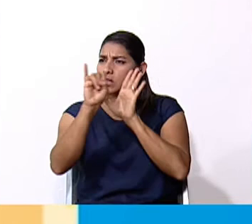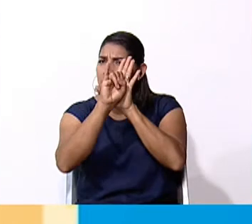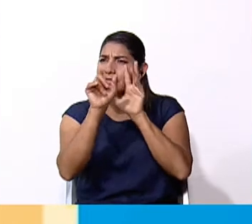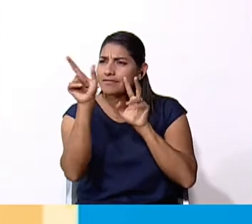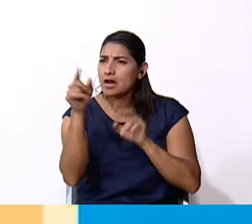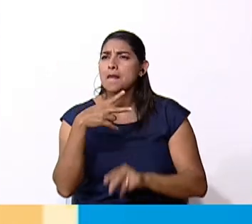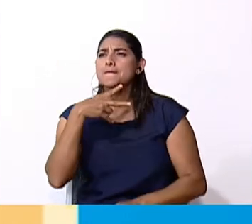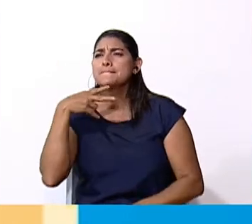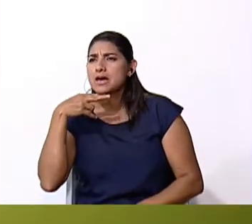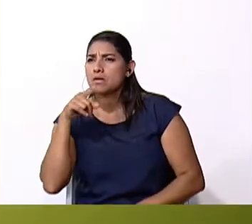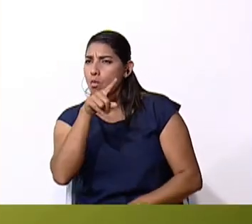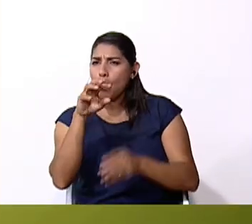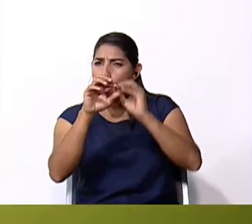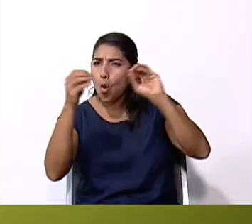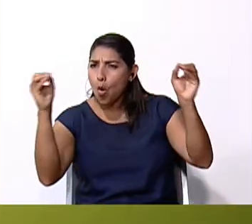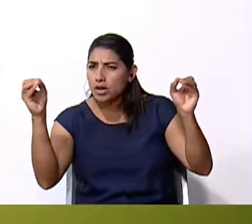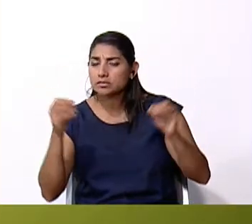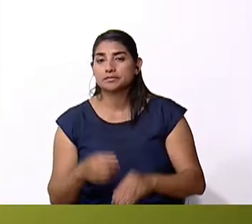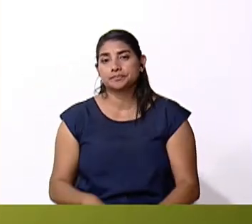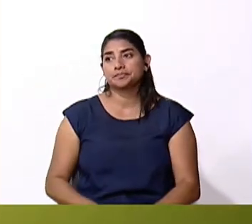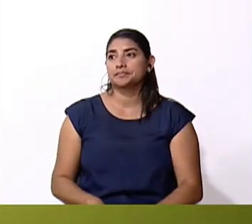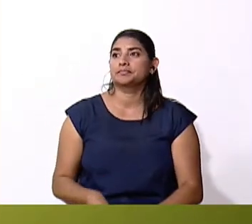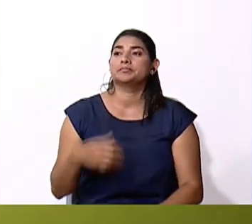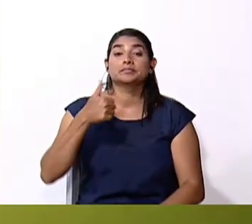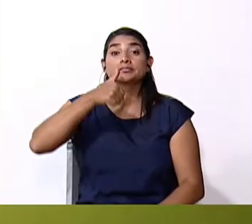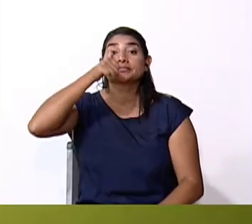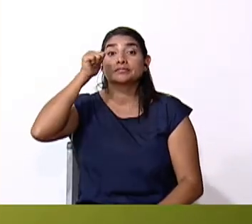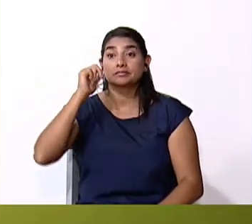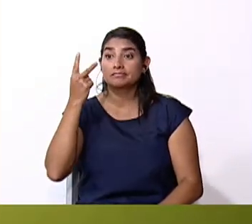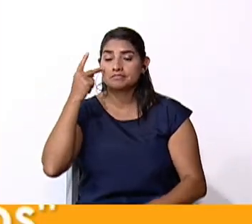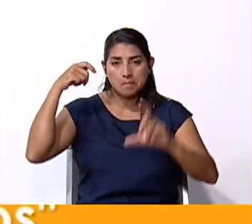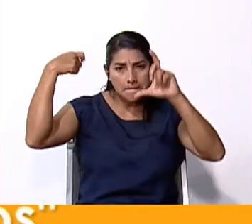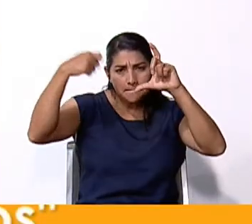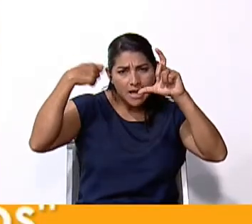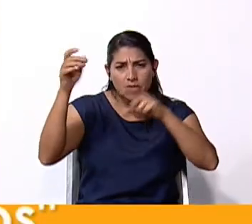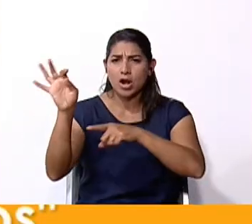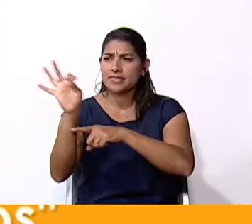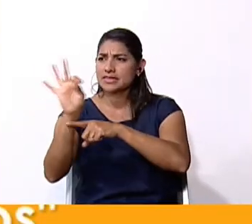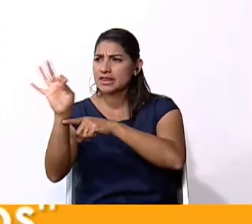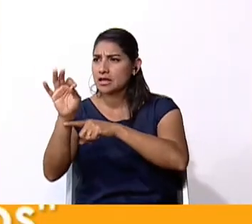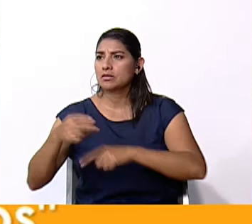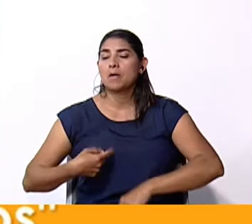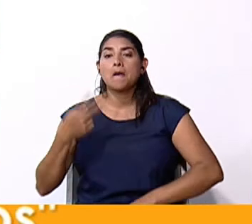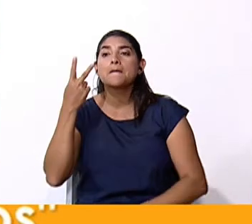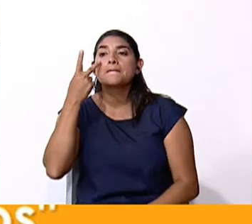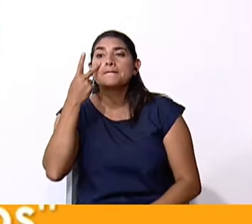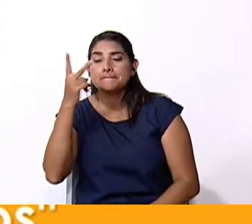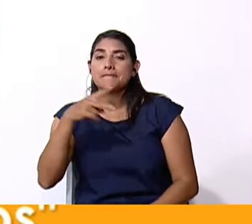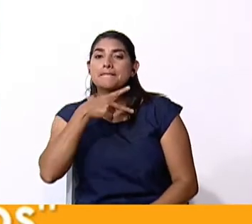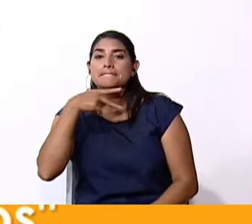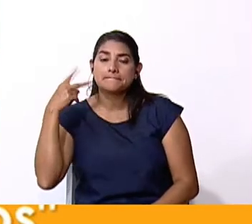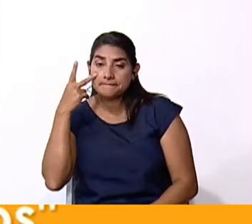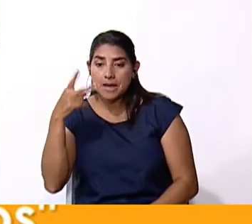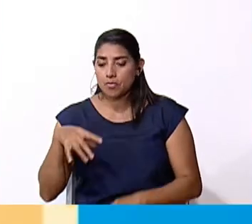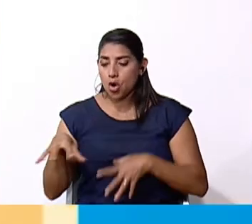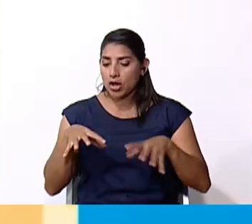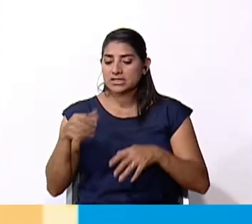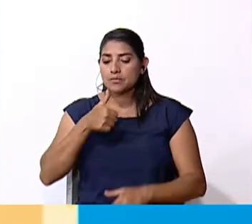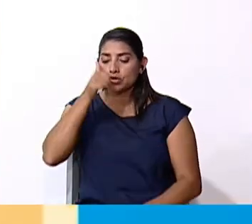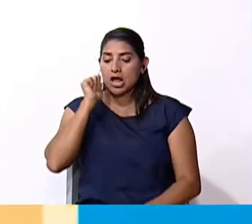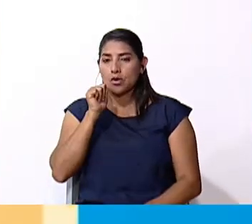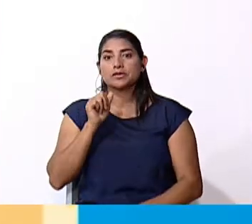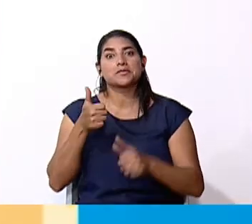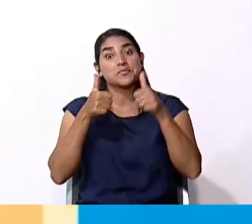el verbo de la oración. Anoche vimos una película en la televisión. Vimos es el verbo, es lo que hicimos anoche.